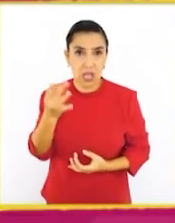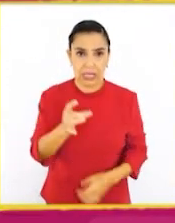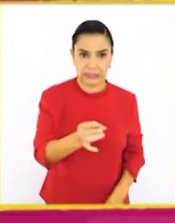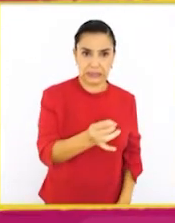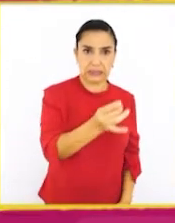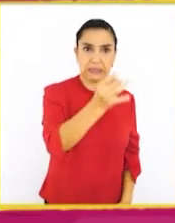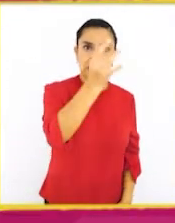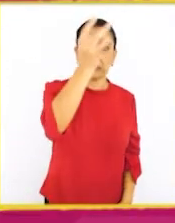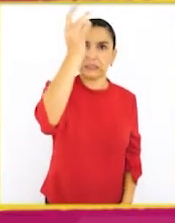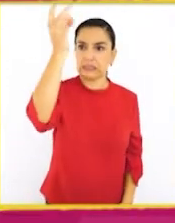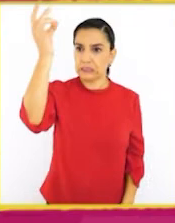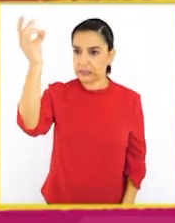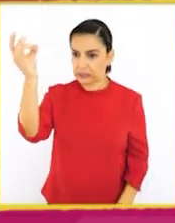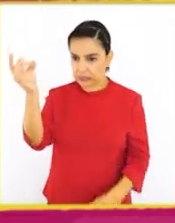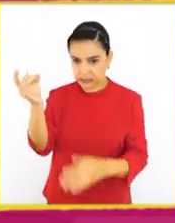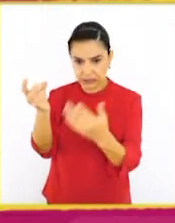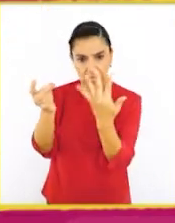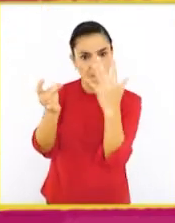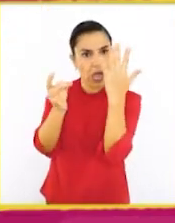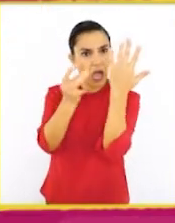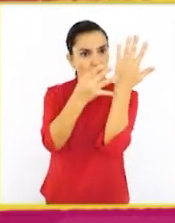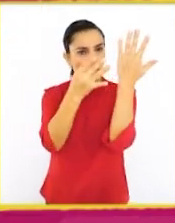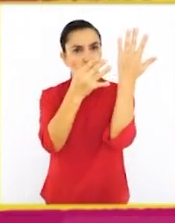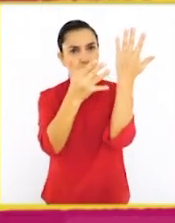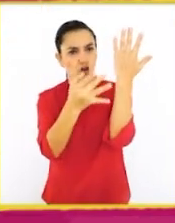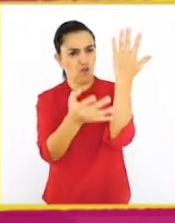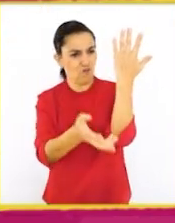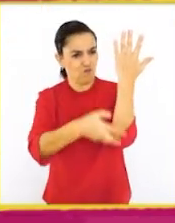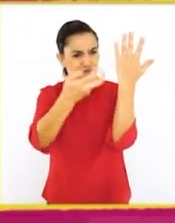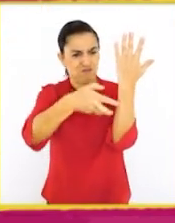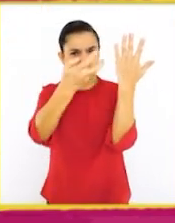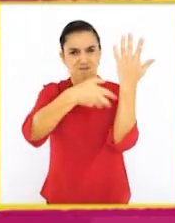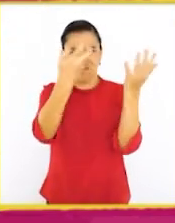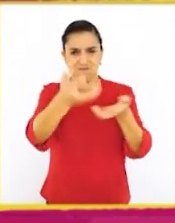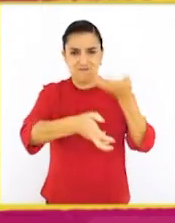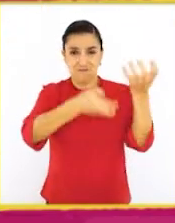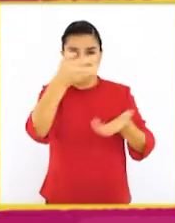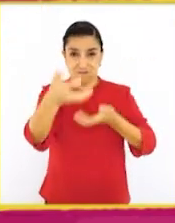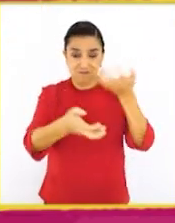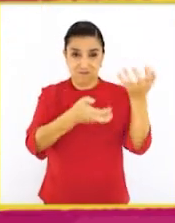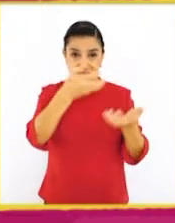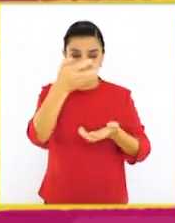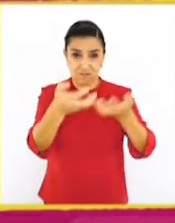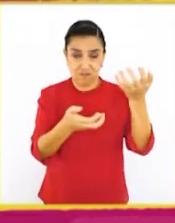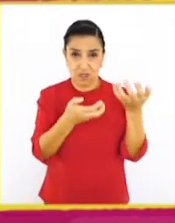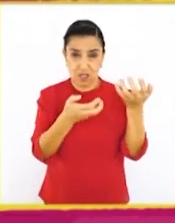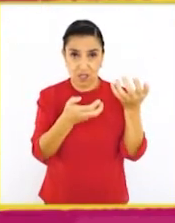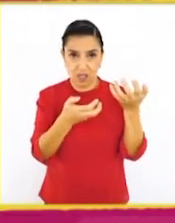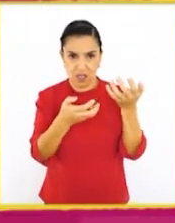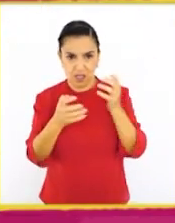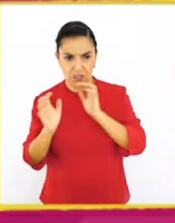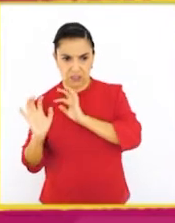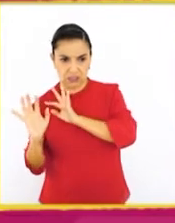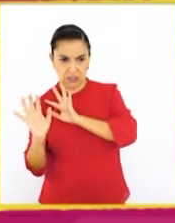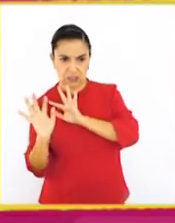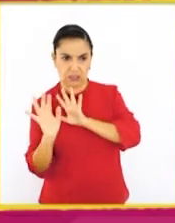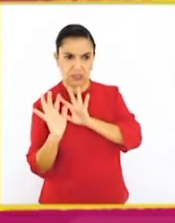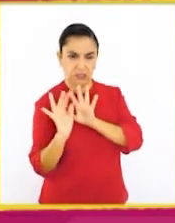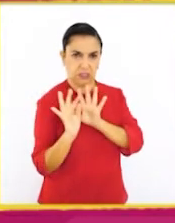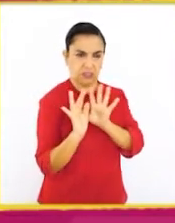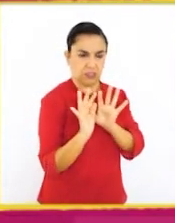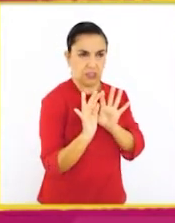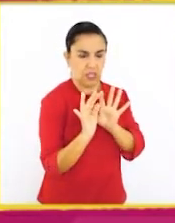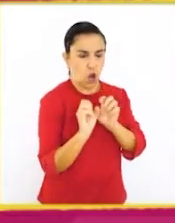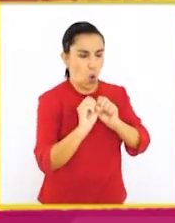una de las chispas cayó sobre un árbol y el árbol comenzó a arder. Al acercarse al árbol, notaron